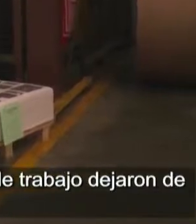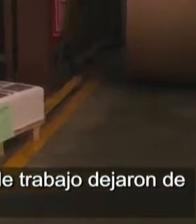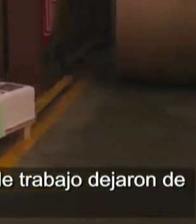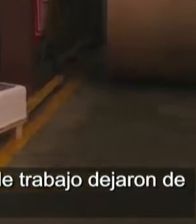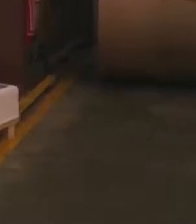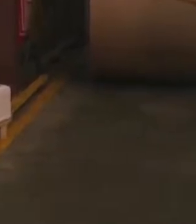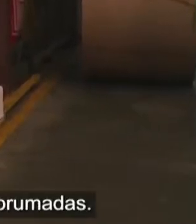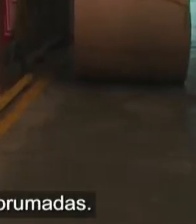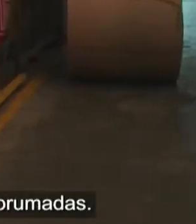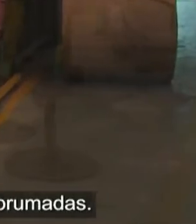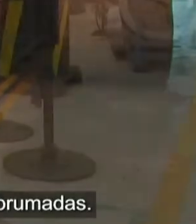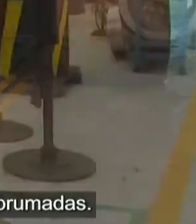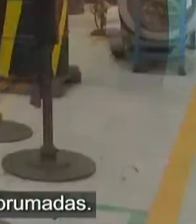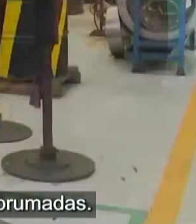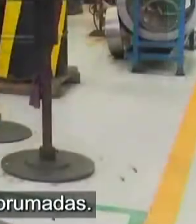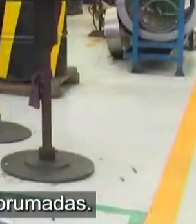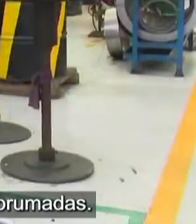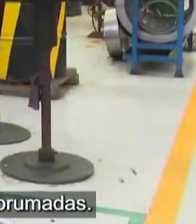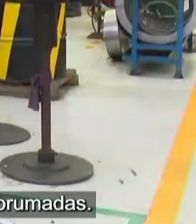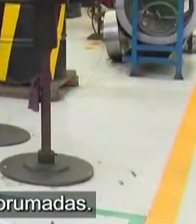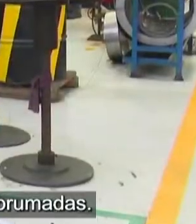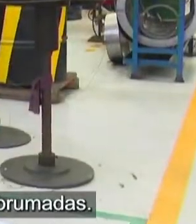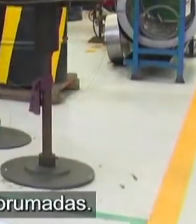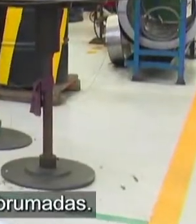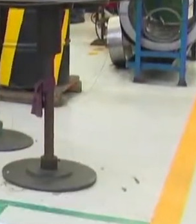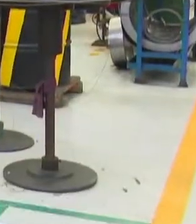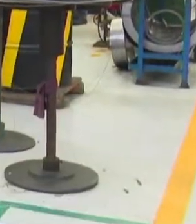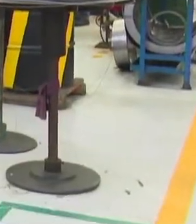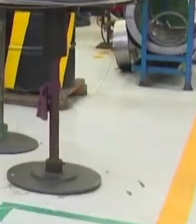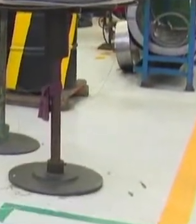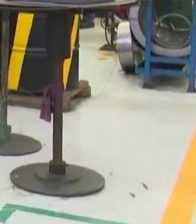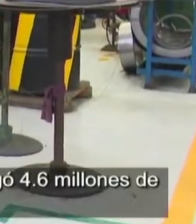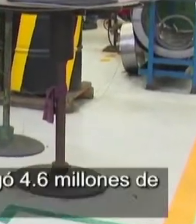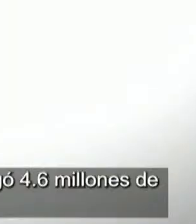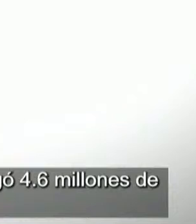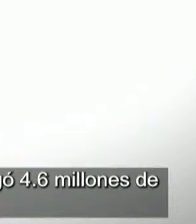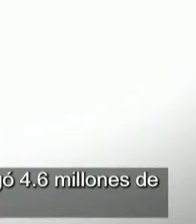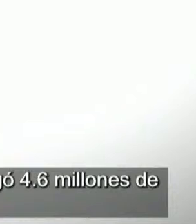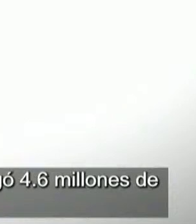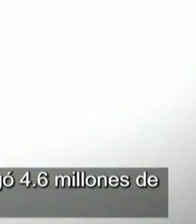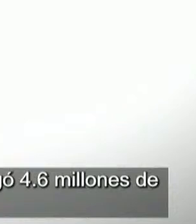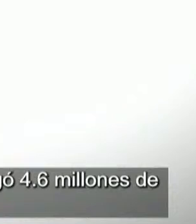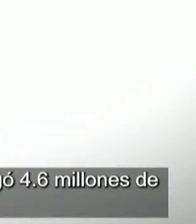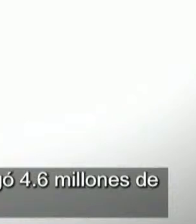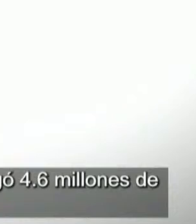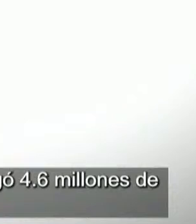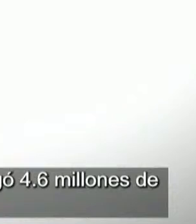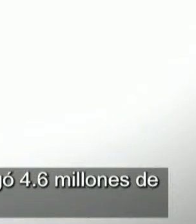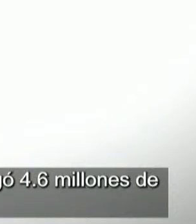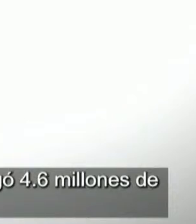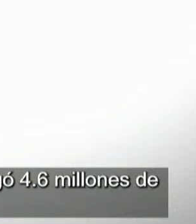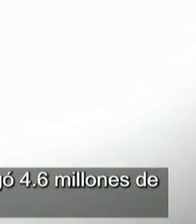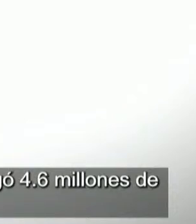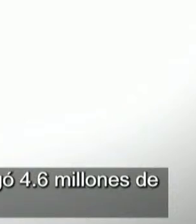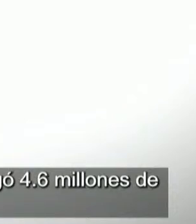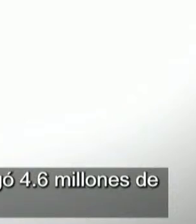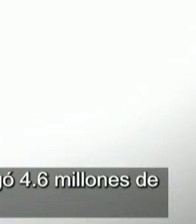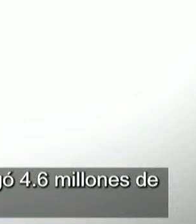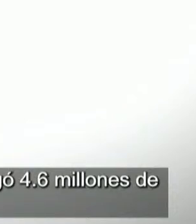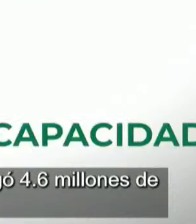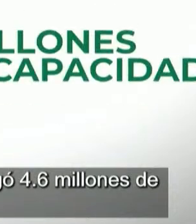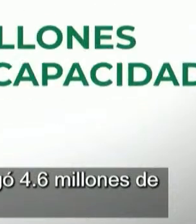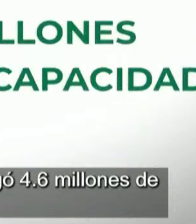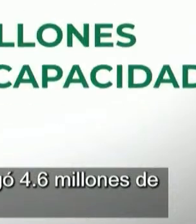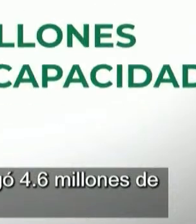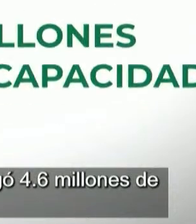de ser productivos y las instituciones de salud fueron abrumadas. Para responder al COVID-19, el IMSS otorgó